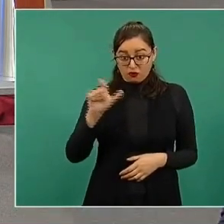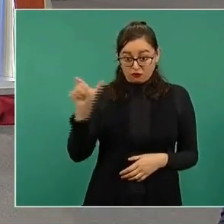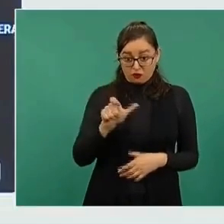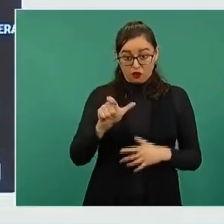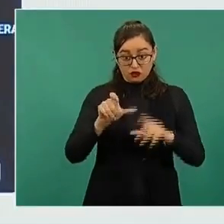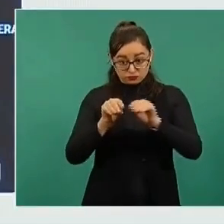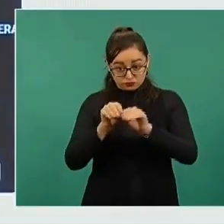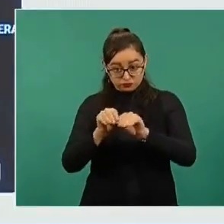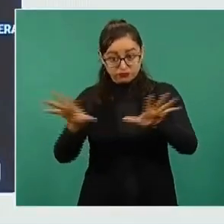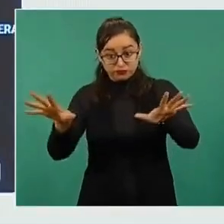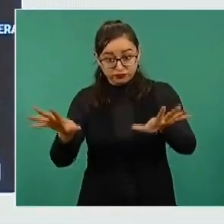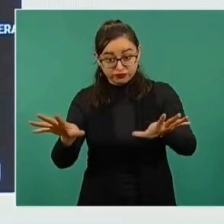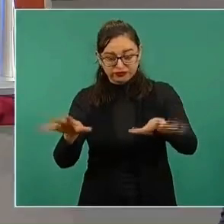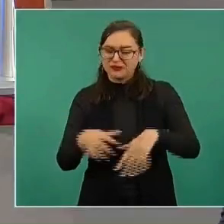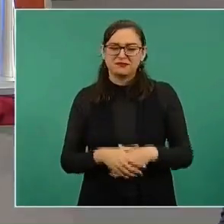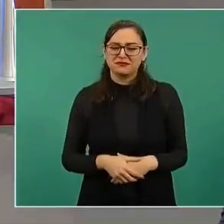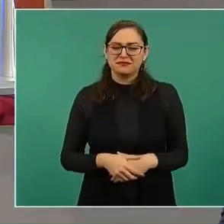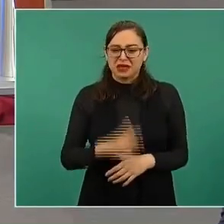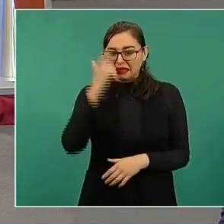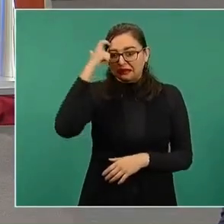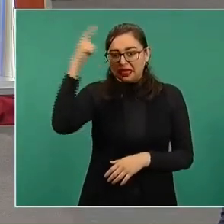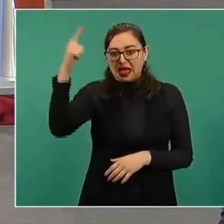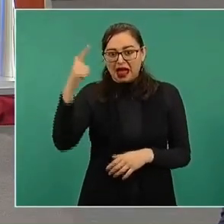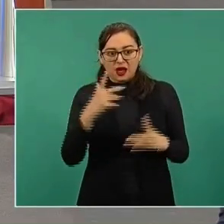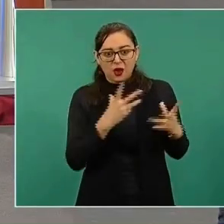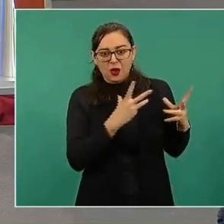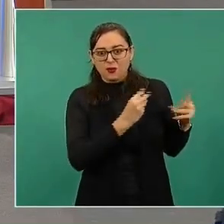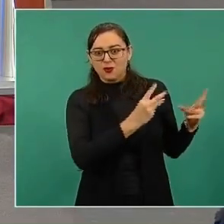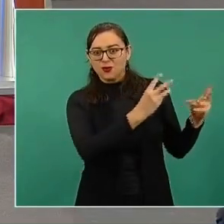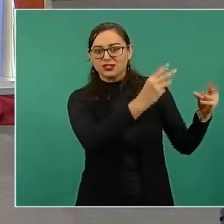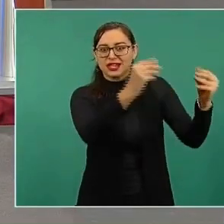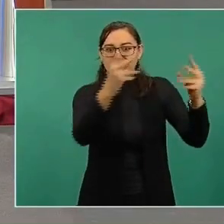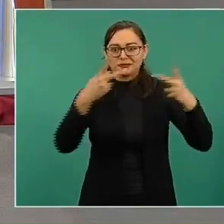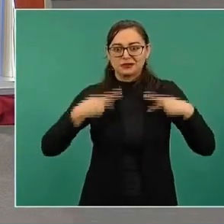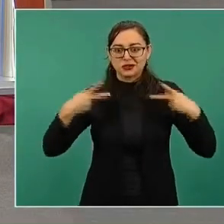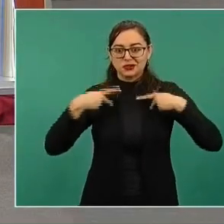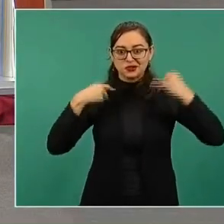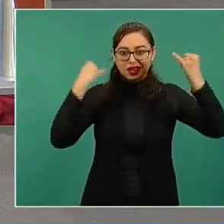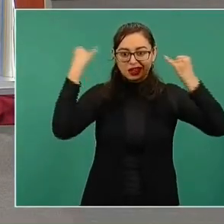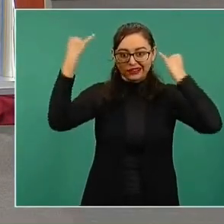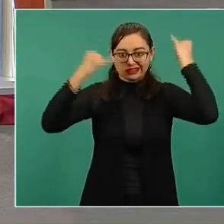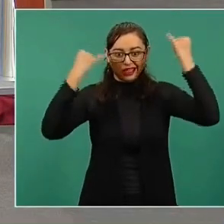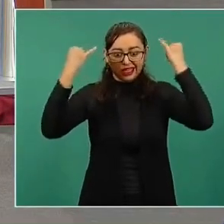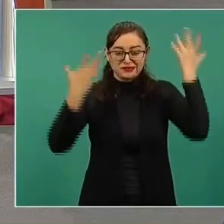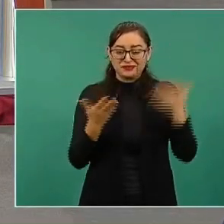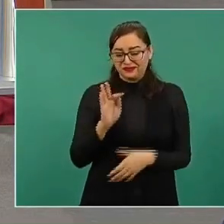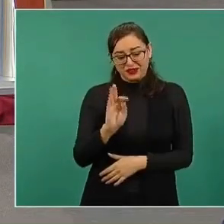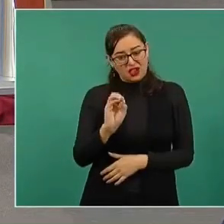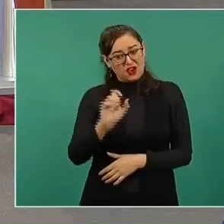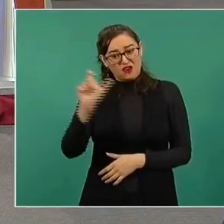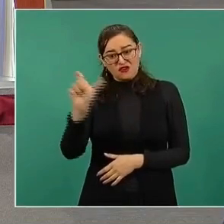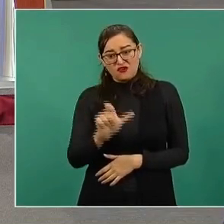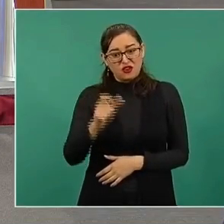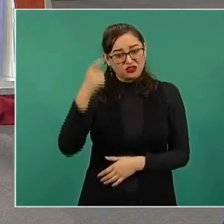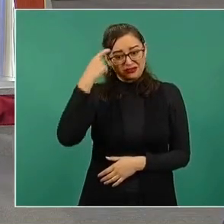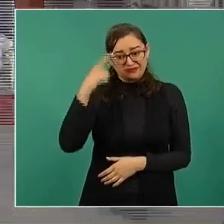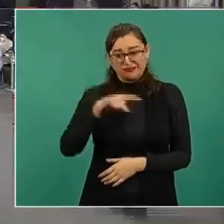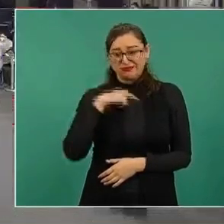es un pensamiento. O sea, y ya Fox no tiene remedio, no está